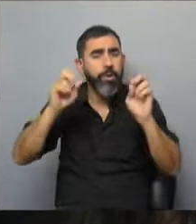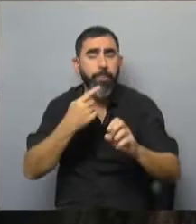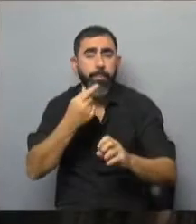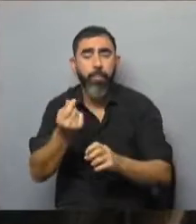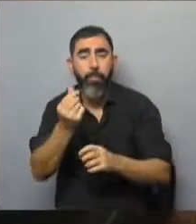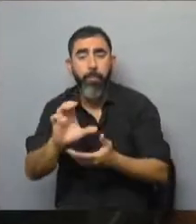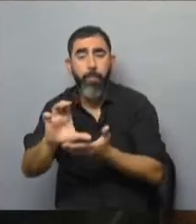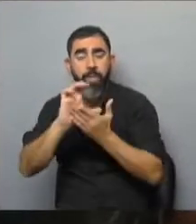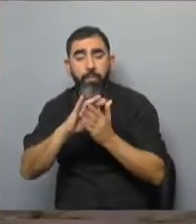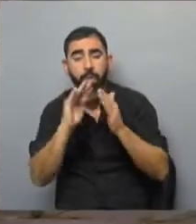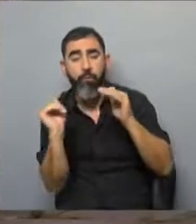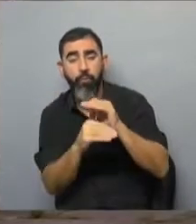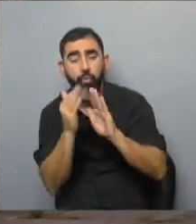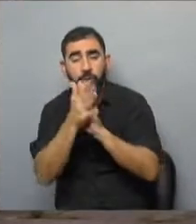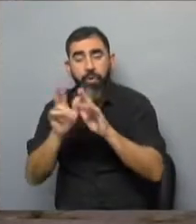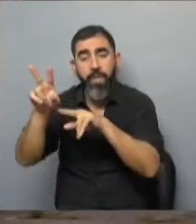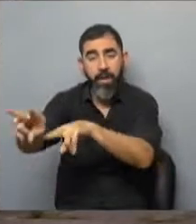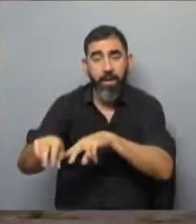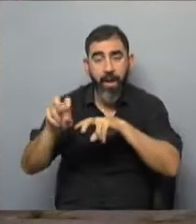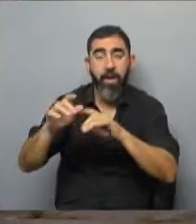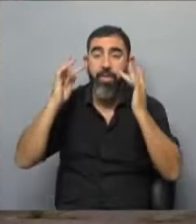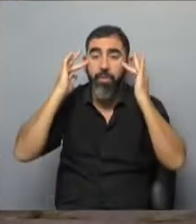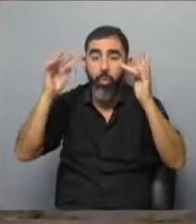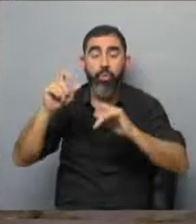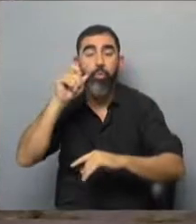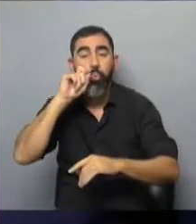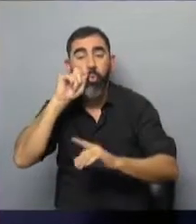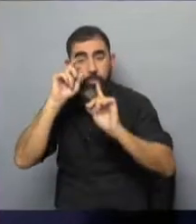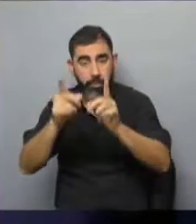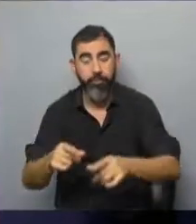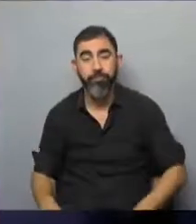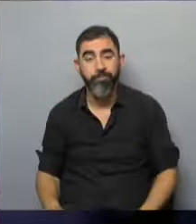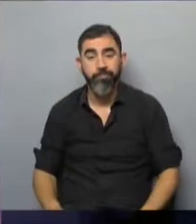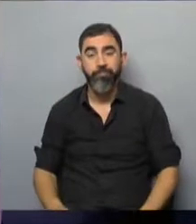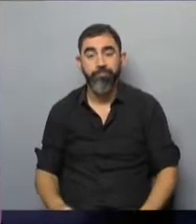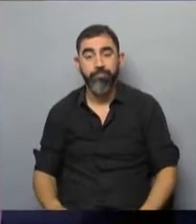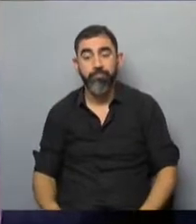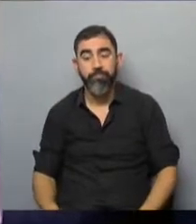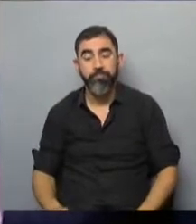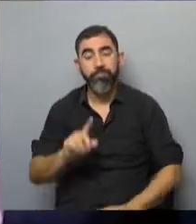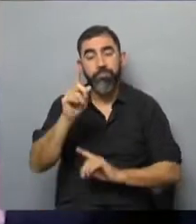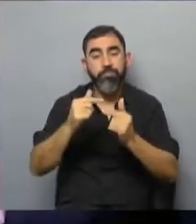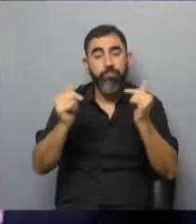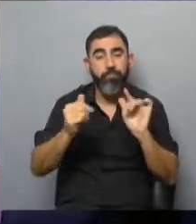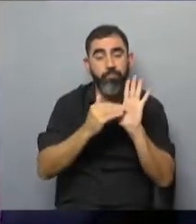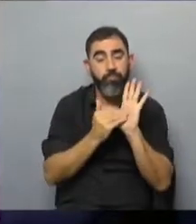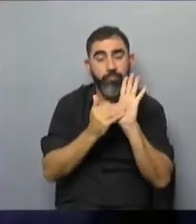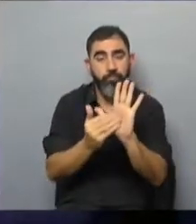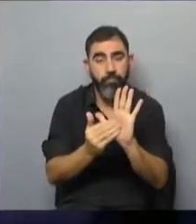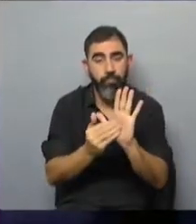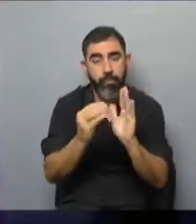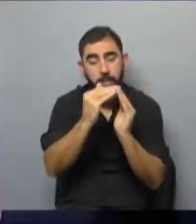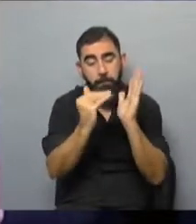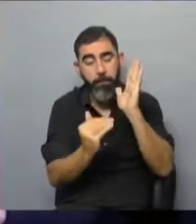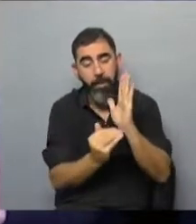recursos para el Fondo Nacional para la Granja y la Educación y Turismo. Digamos, algunos rubros en lo que lo presentado está ciertamente por